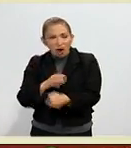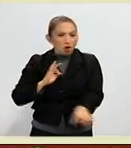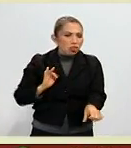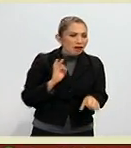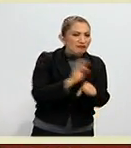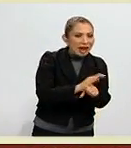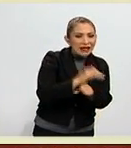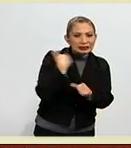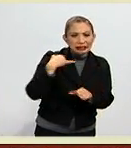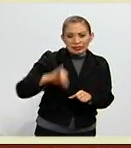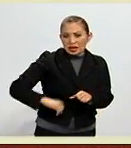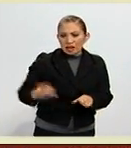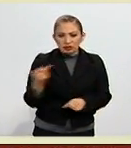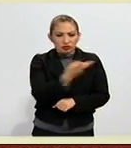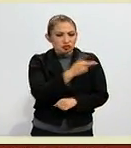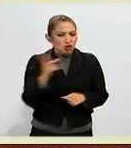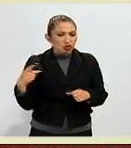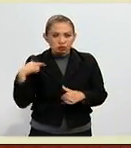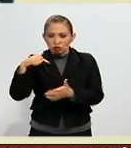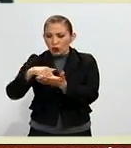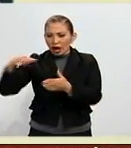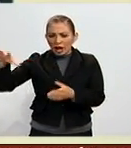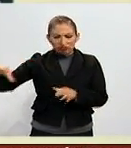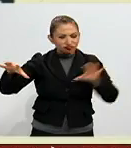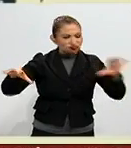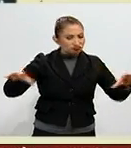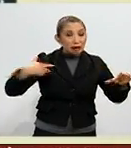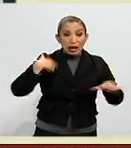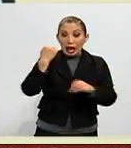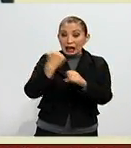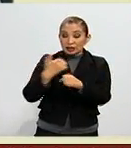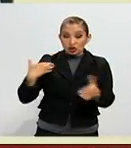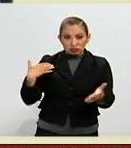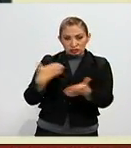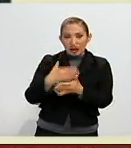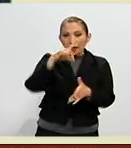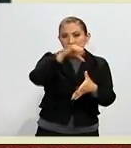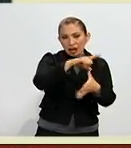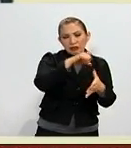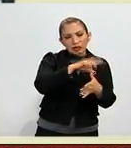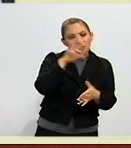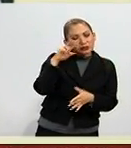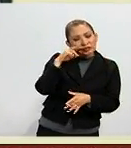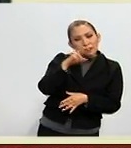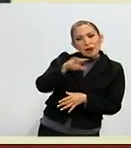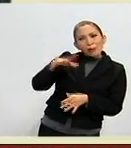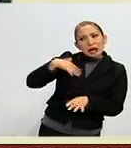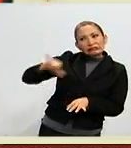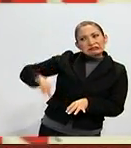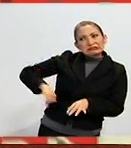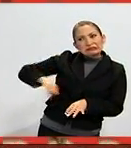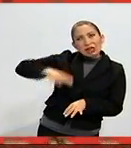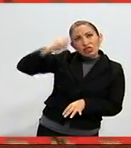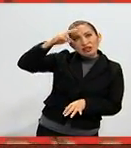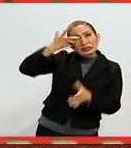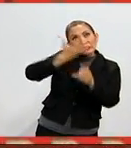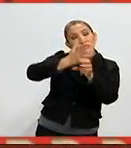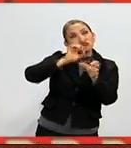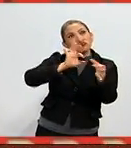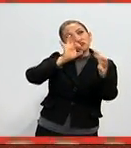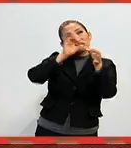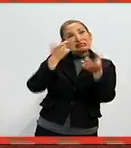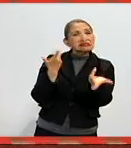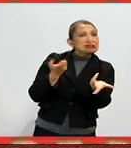de intereses comunes. Quizás en los últimos años América Latina miraba con más interés al norte, a los Estados